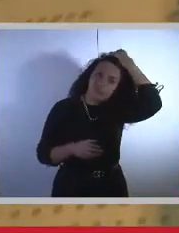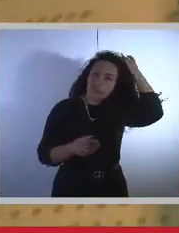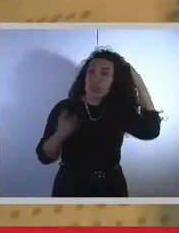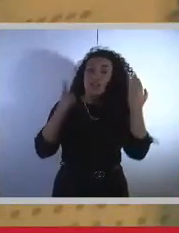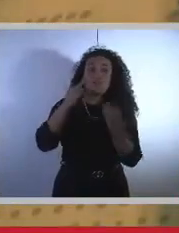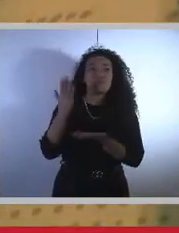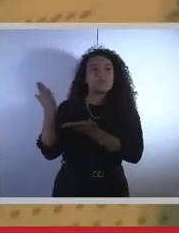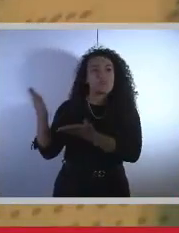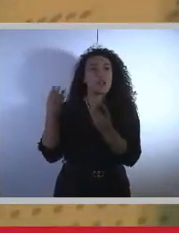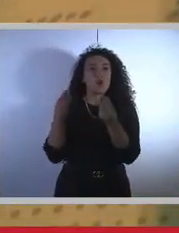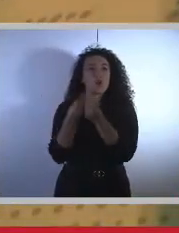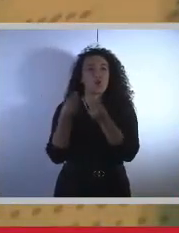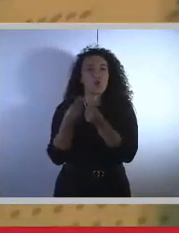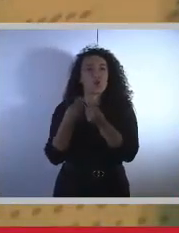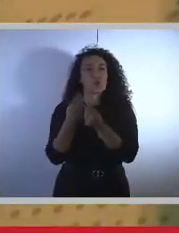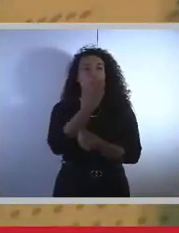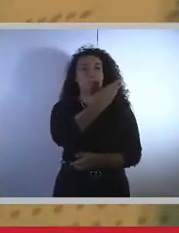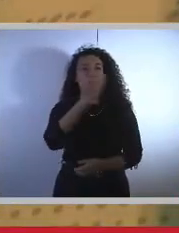Lía Piñeiro.